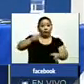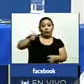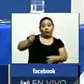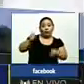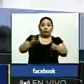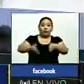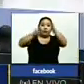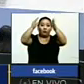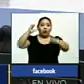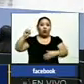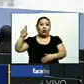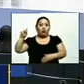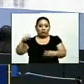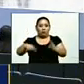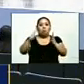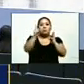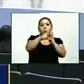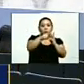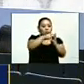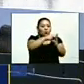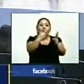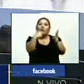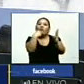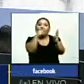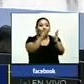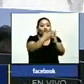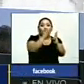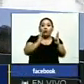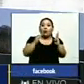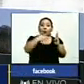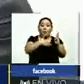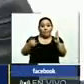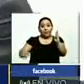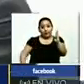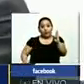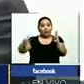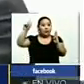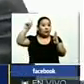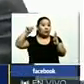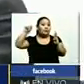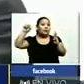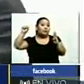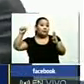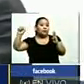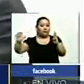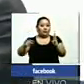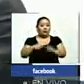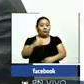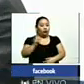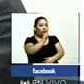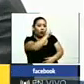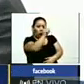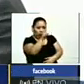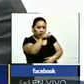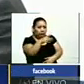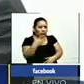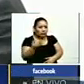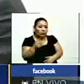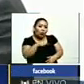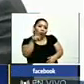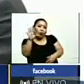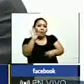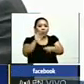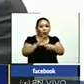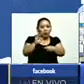Corte de Cuentas. Uno de ellos será el próximo presidente del TSE. ¿Estaría a disposición de llevar a cabo el voto en el exterior para